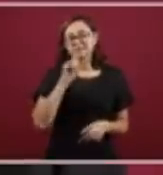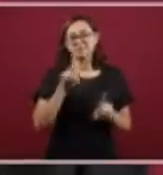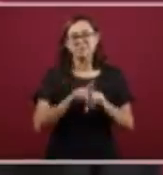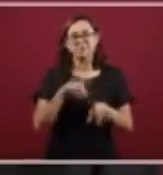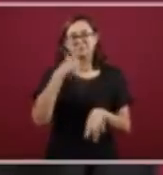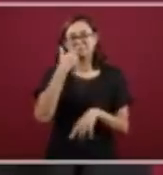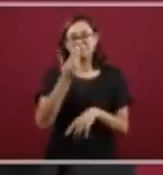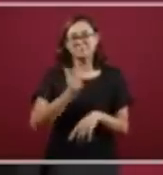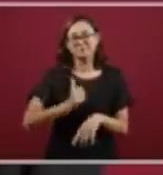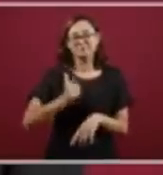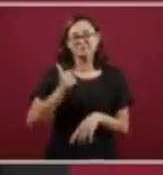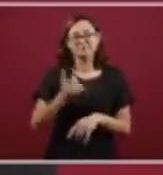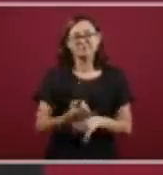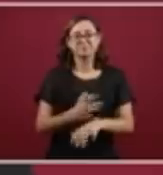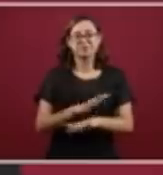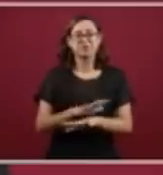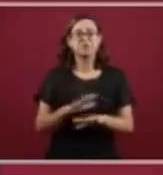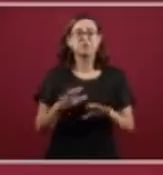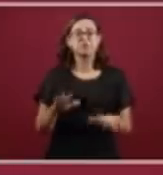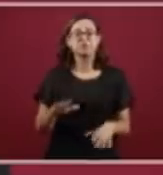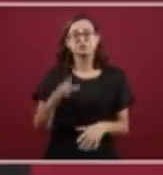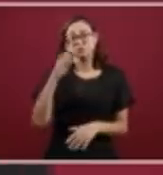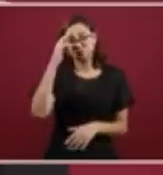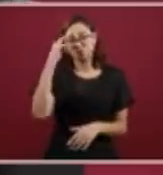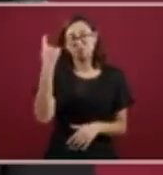todos, para que